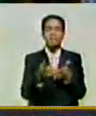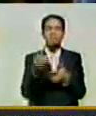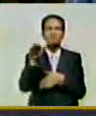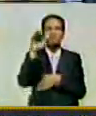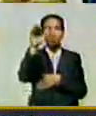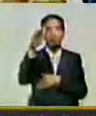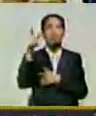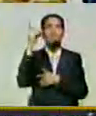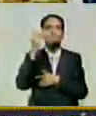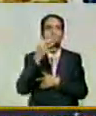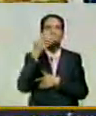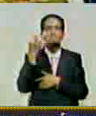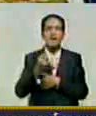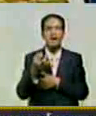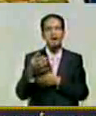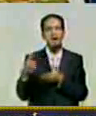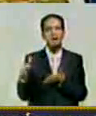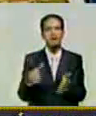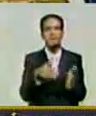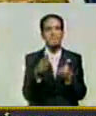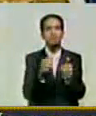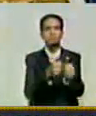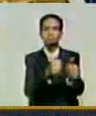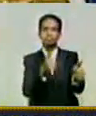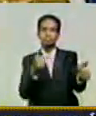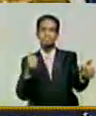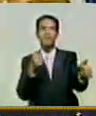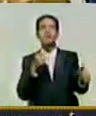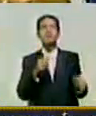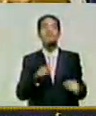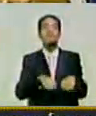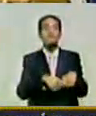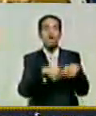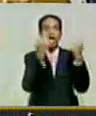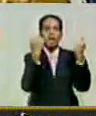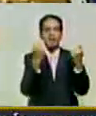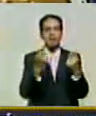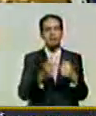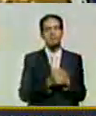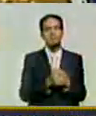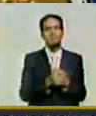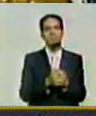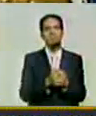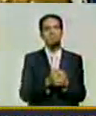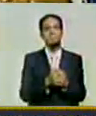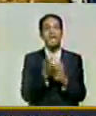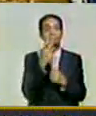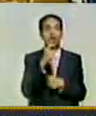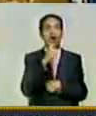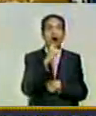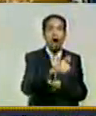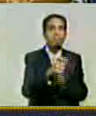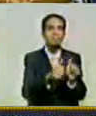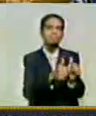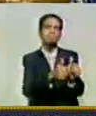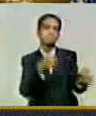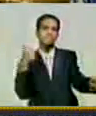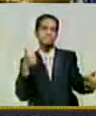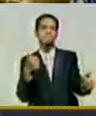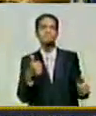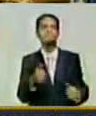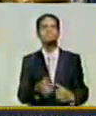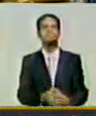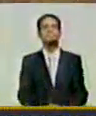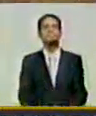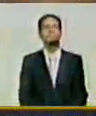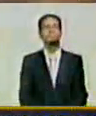para Venezuela: alejarse por siempre de la violencia, alejarse por siempre del odio y alejarse por siempre de la